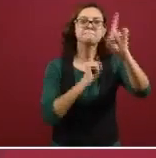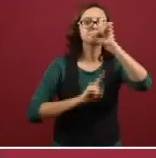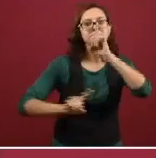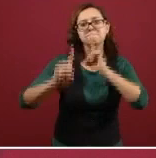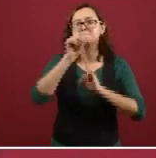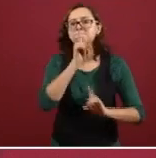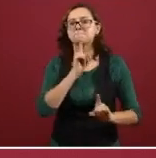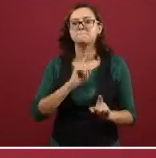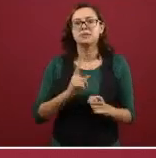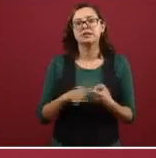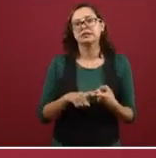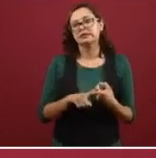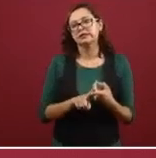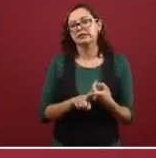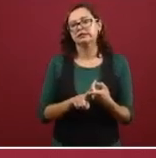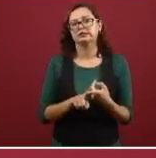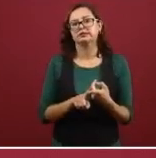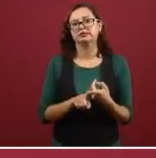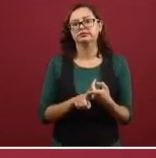con